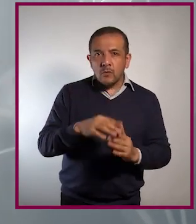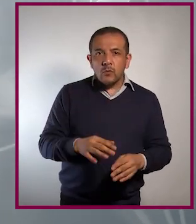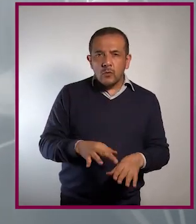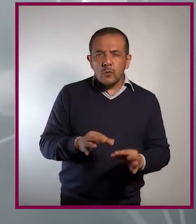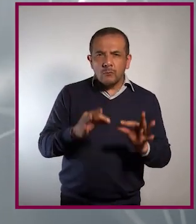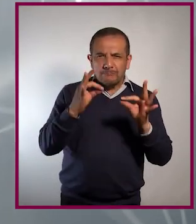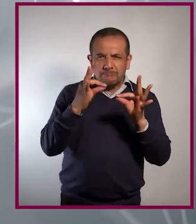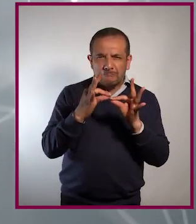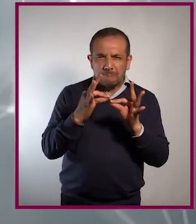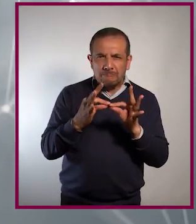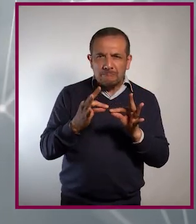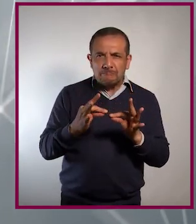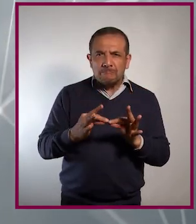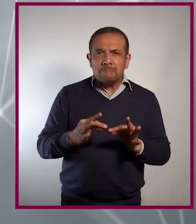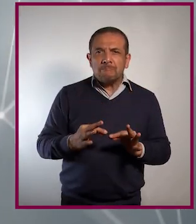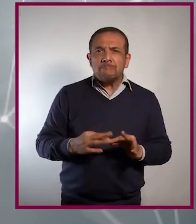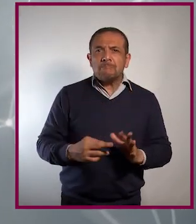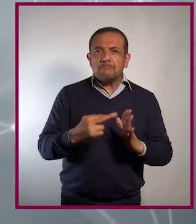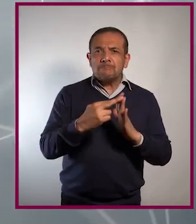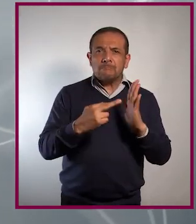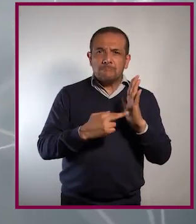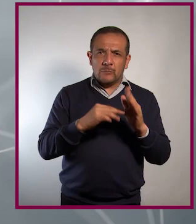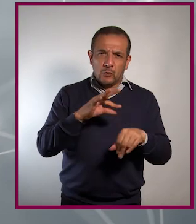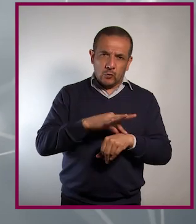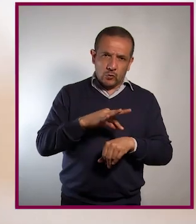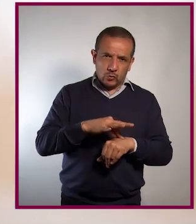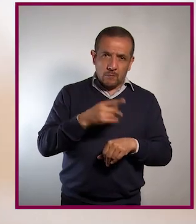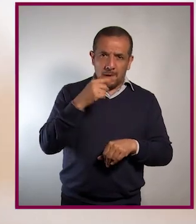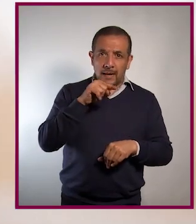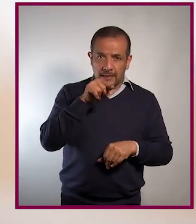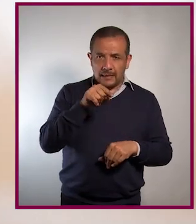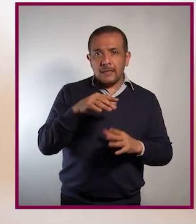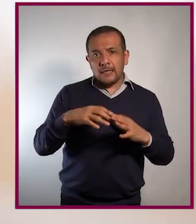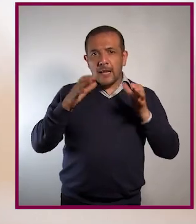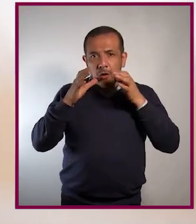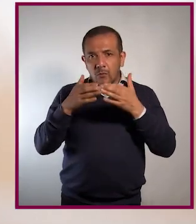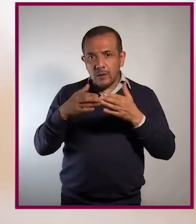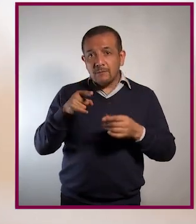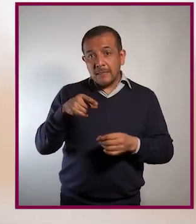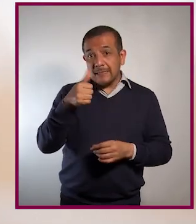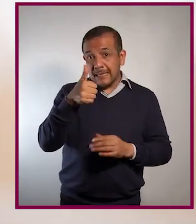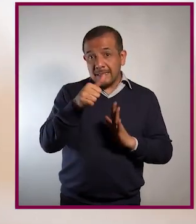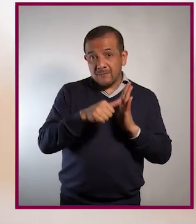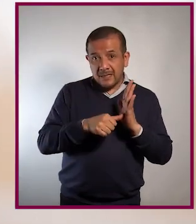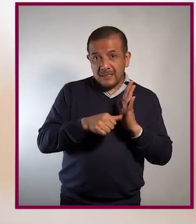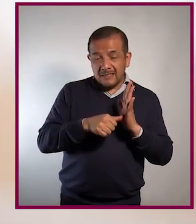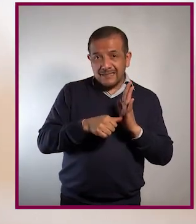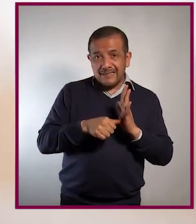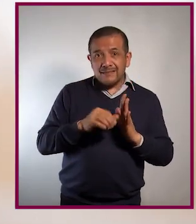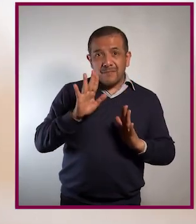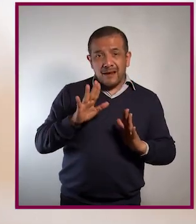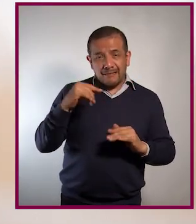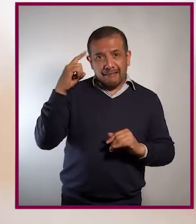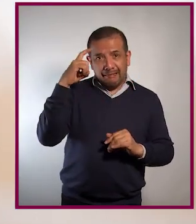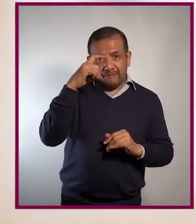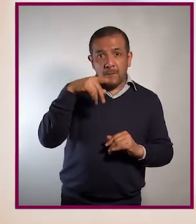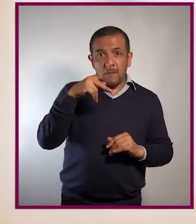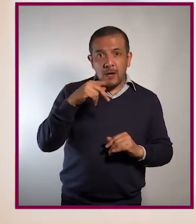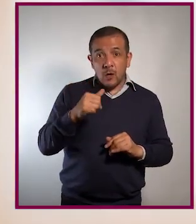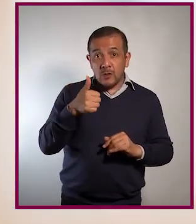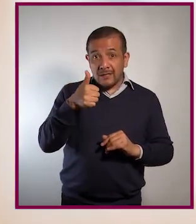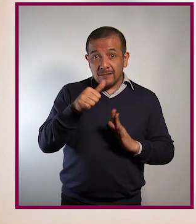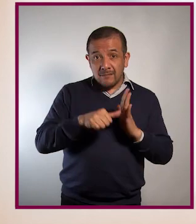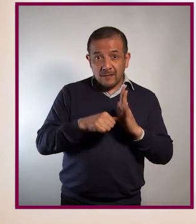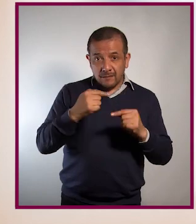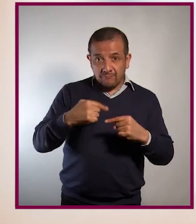apego al tratamiento. Es por su bien y el de tu comunidad. 6 meses de apego al tratamiento suena difícil,